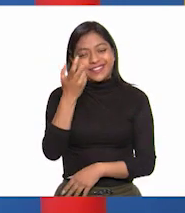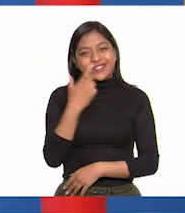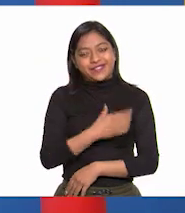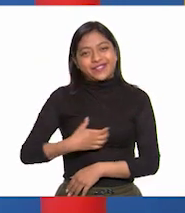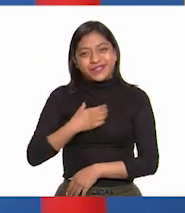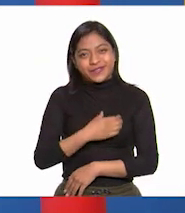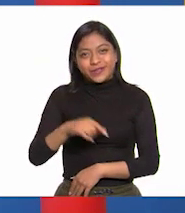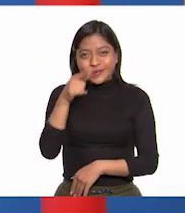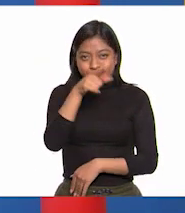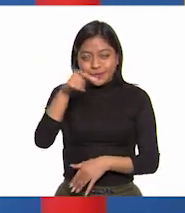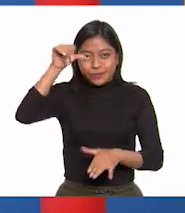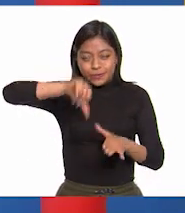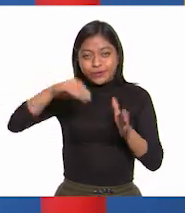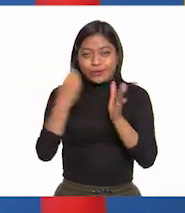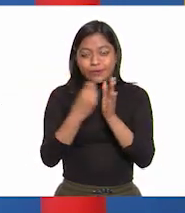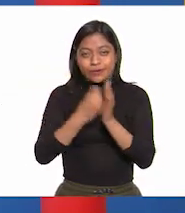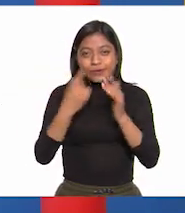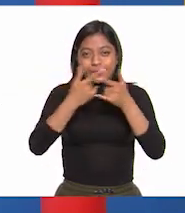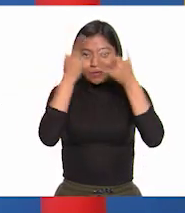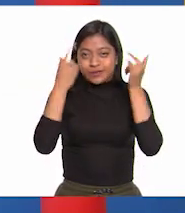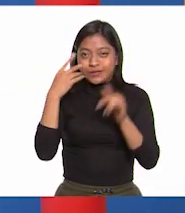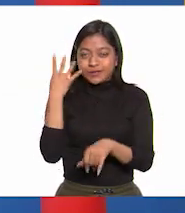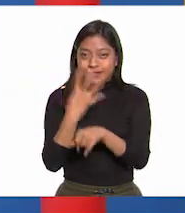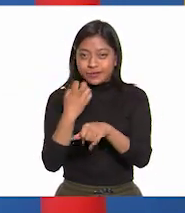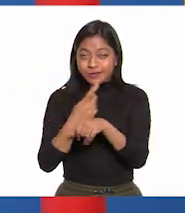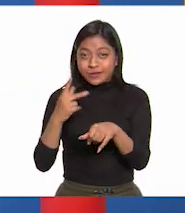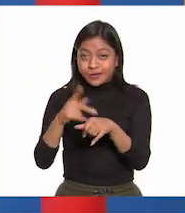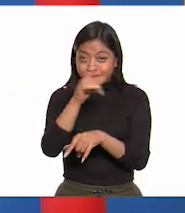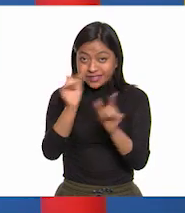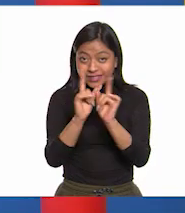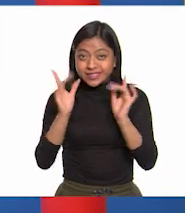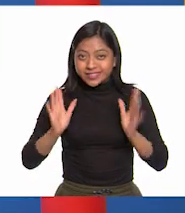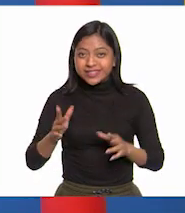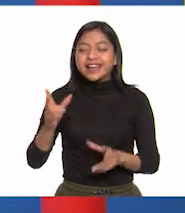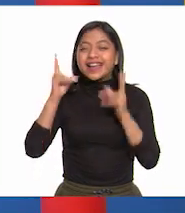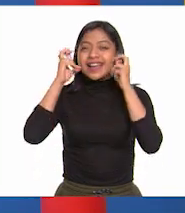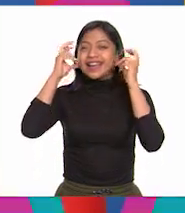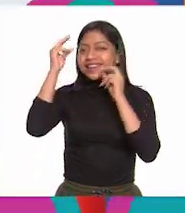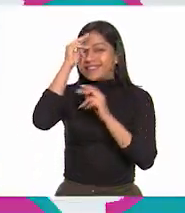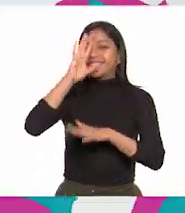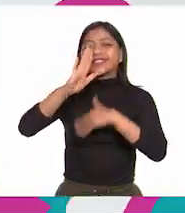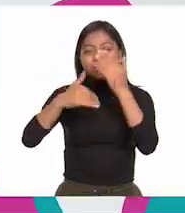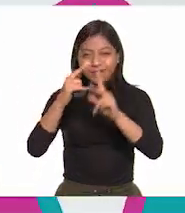de Cuarto Grado. ¿Ya están listos? Vamos con Ajo Listo y comenzamos.